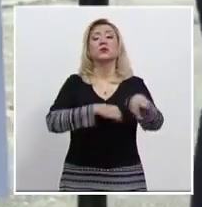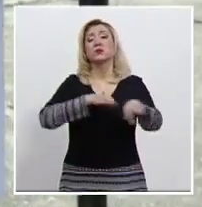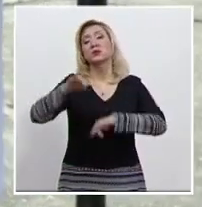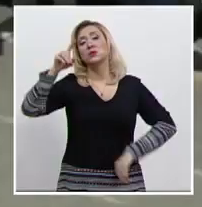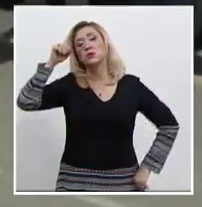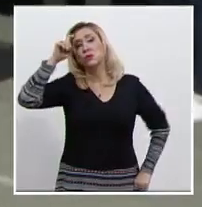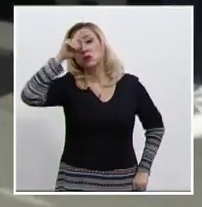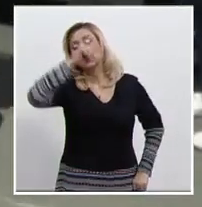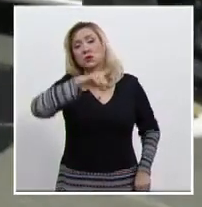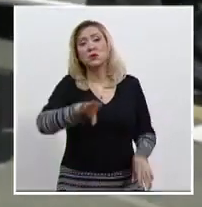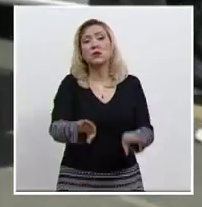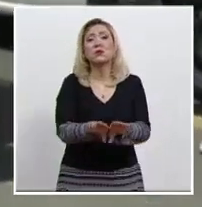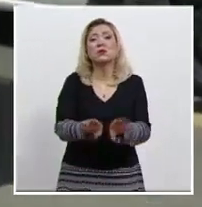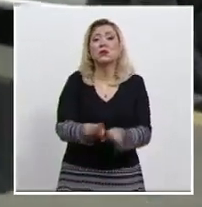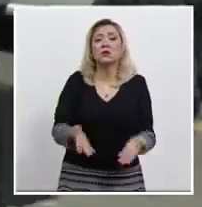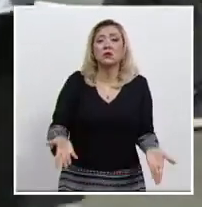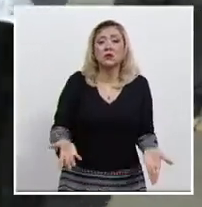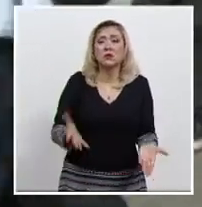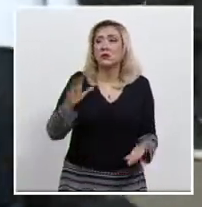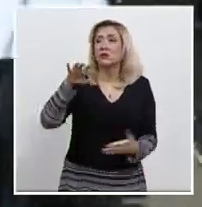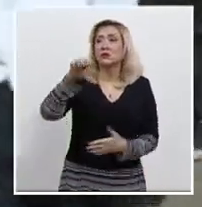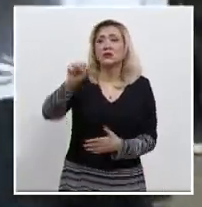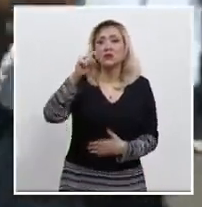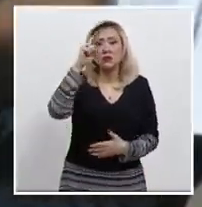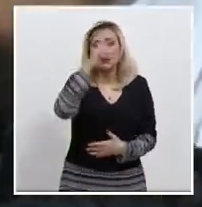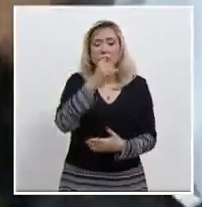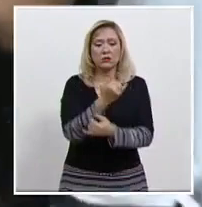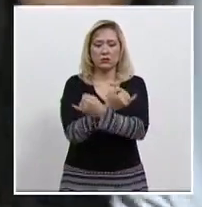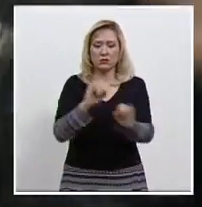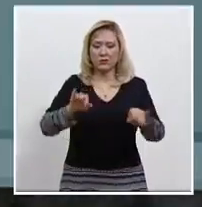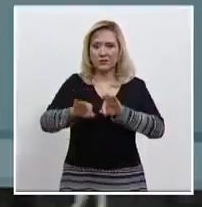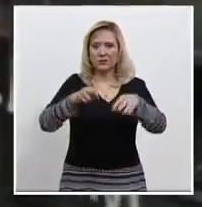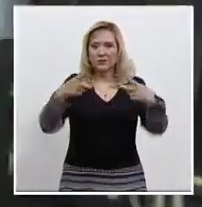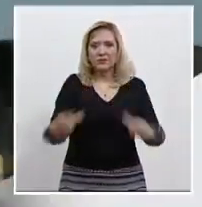tribunales, así como la independencia judicial. Vamos a escuchar.